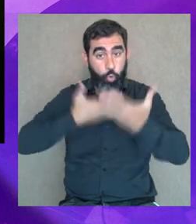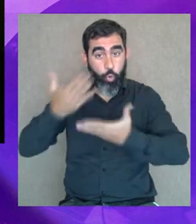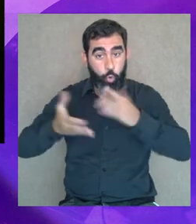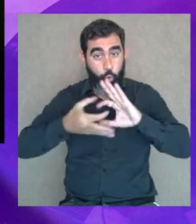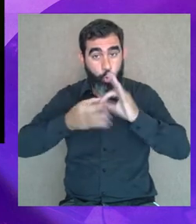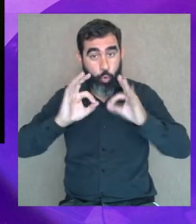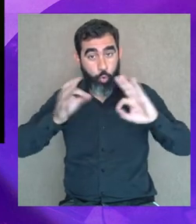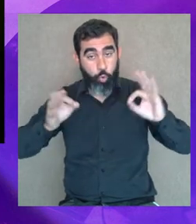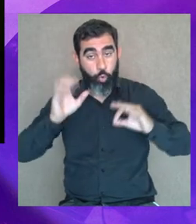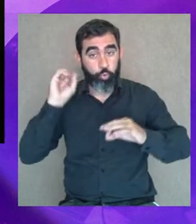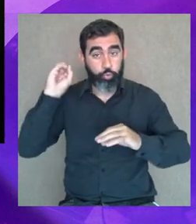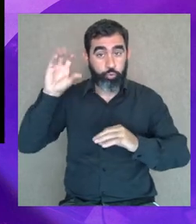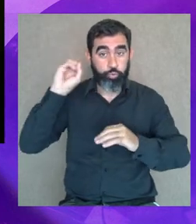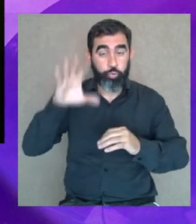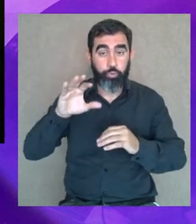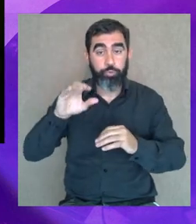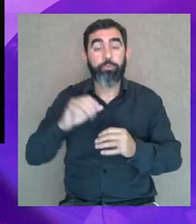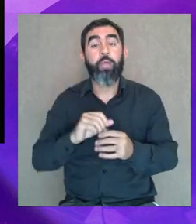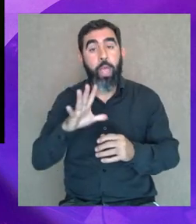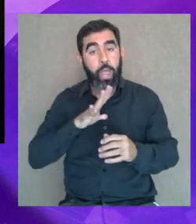entonces cuerpo coral del sobre